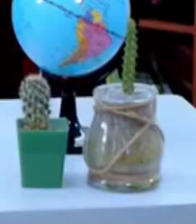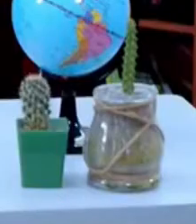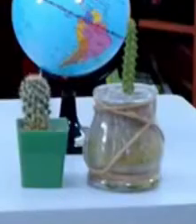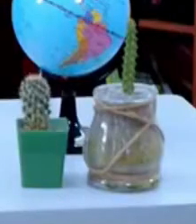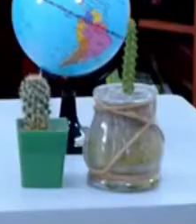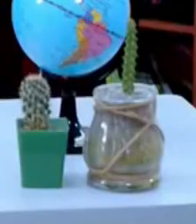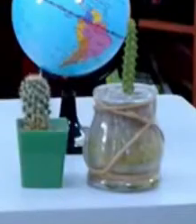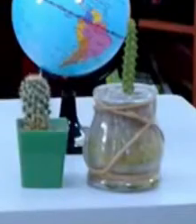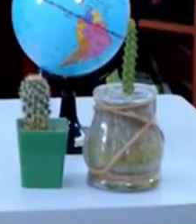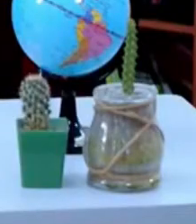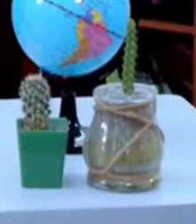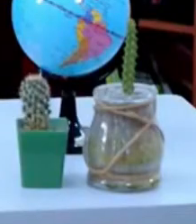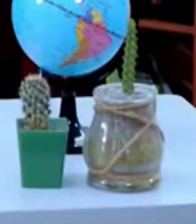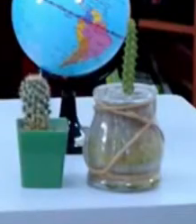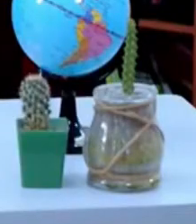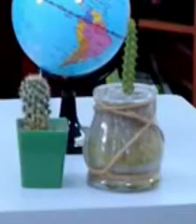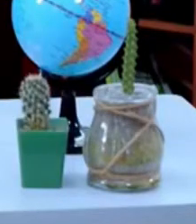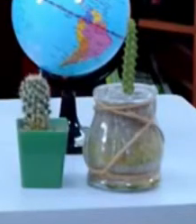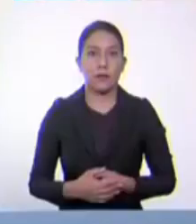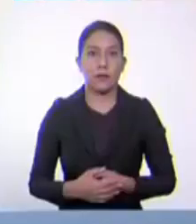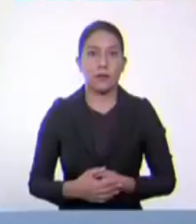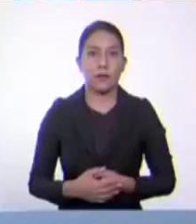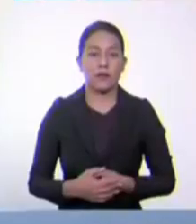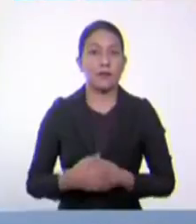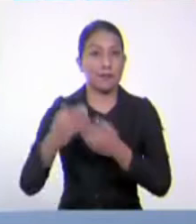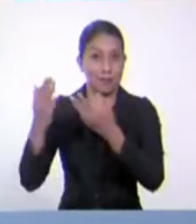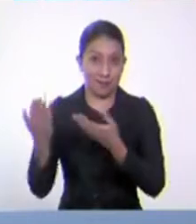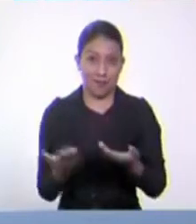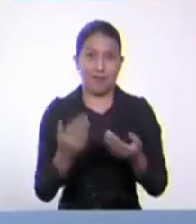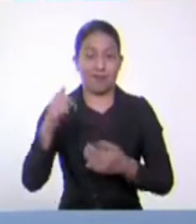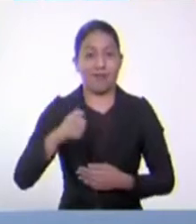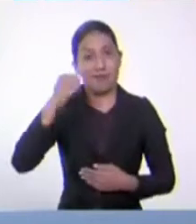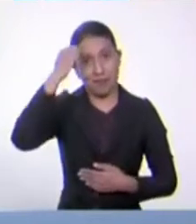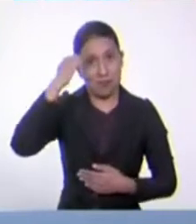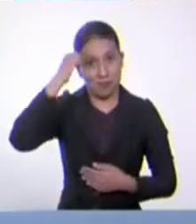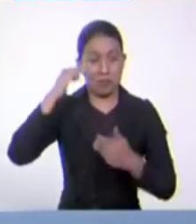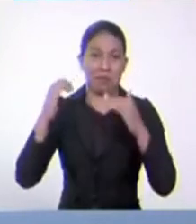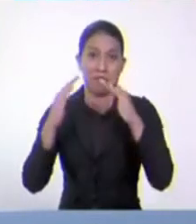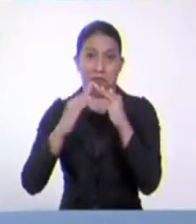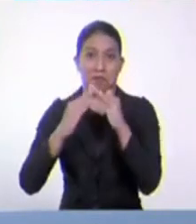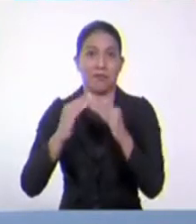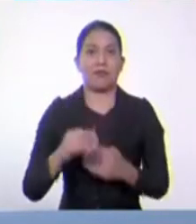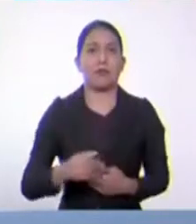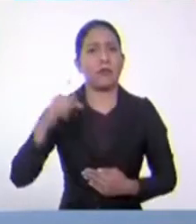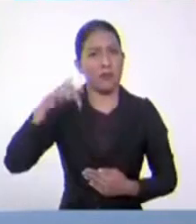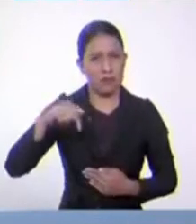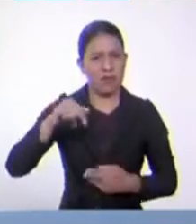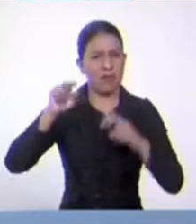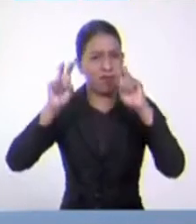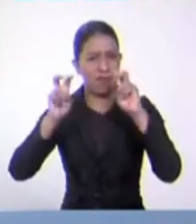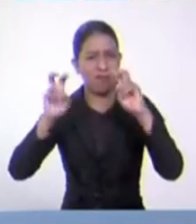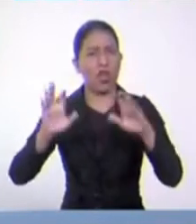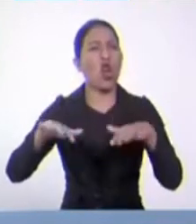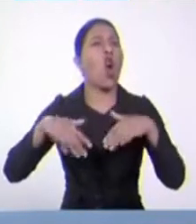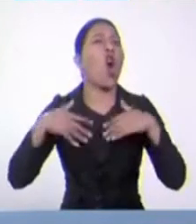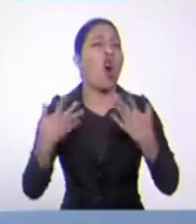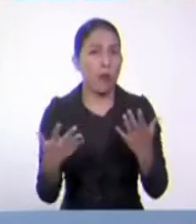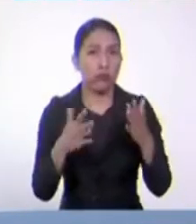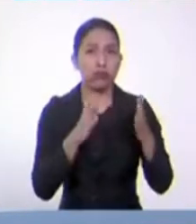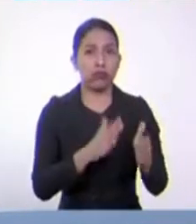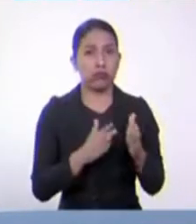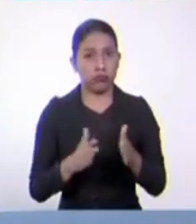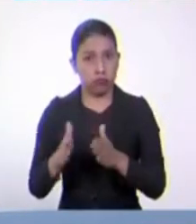Hola amigos, bienvenidos a este su espacio Aprendamos en Casa. Hoy vamos a hablar sobre cómo